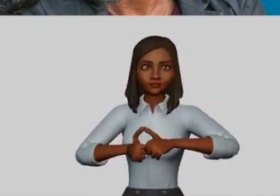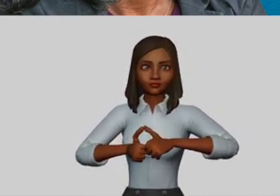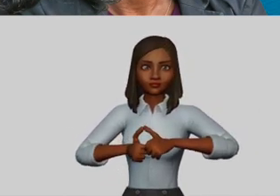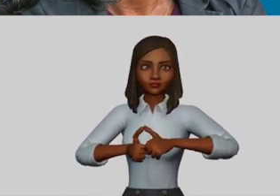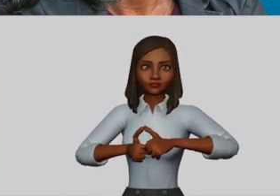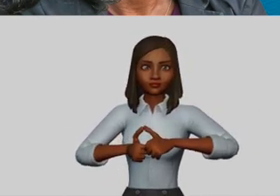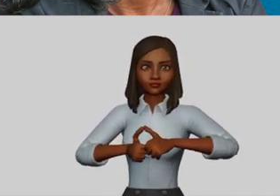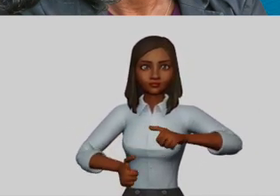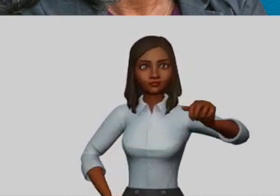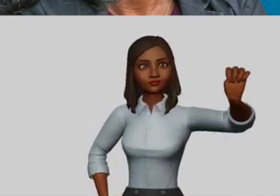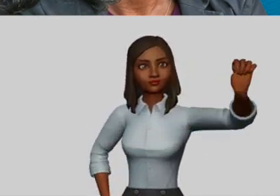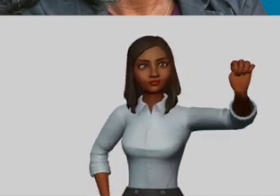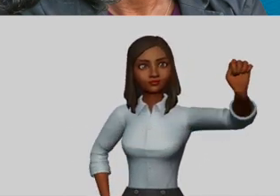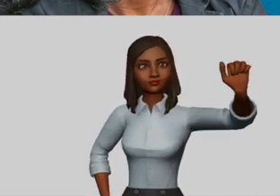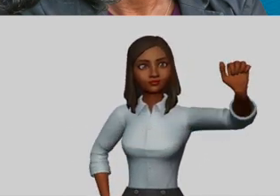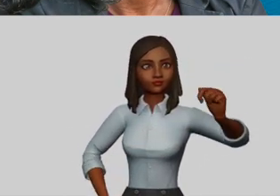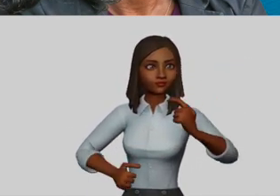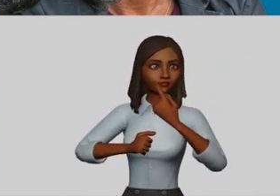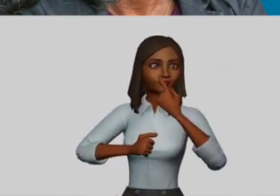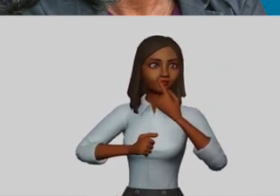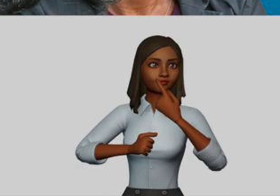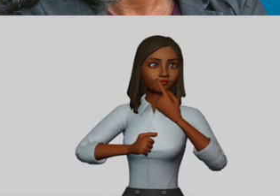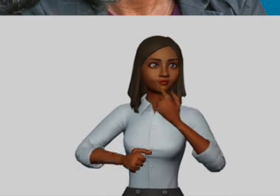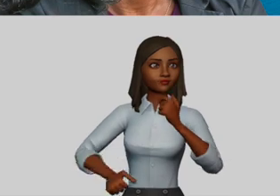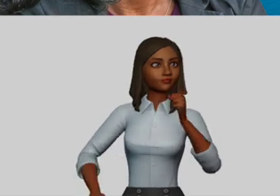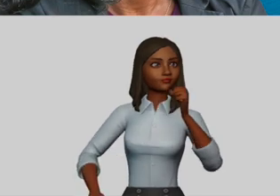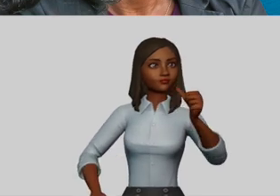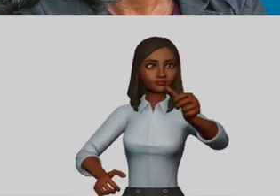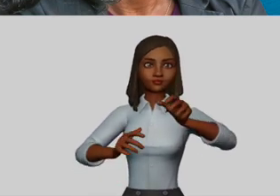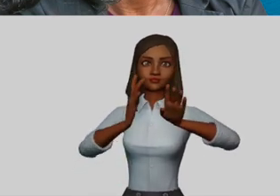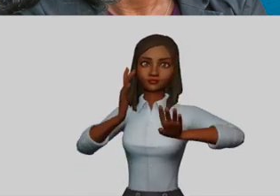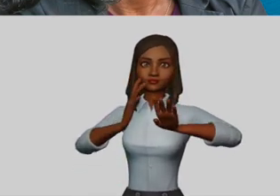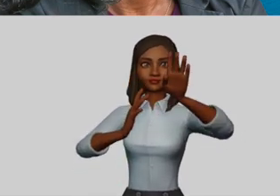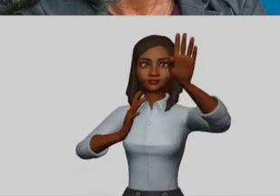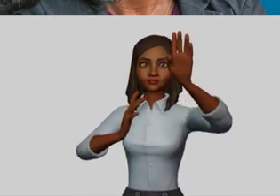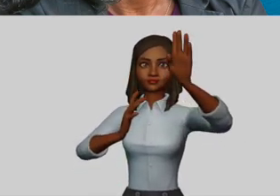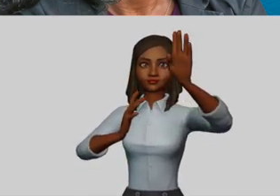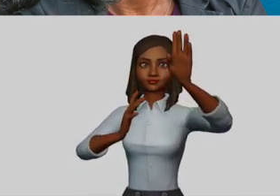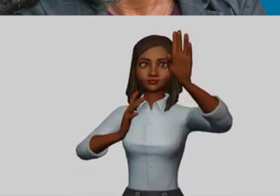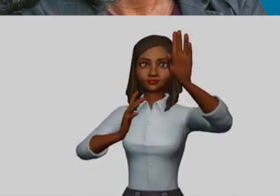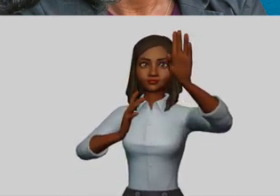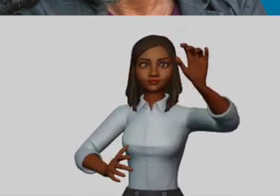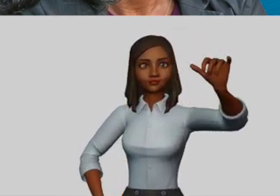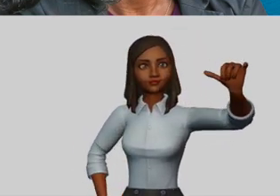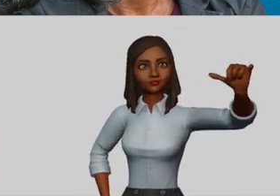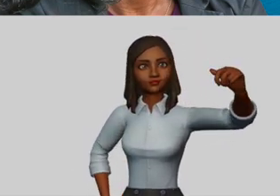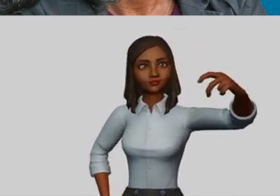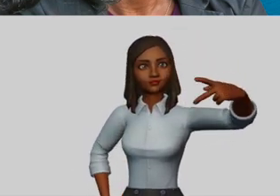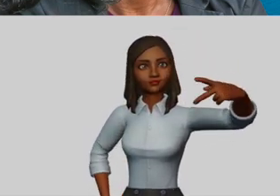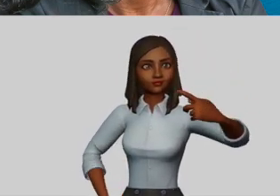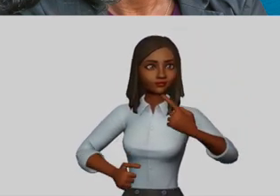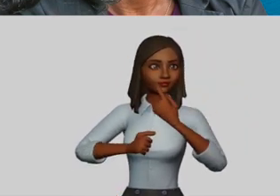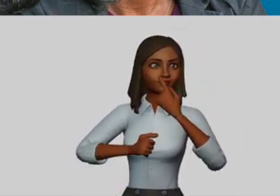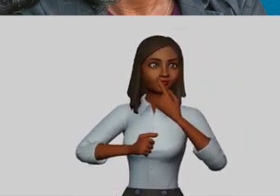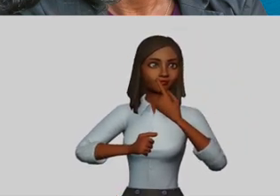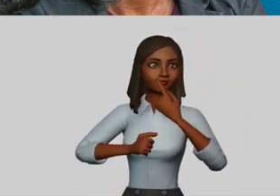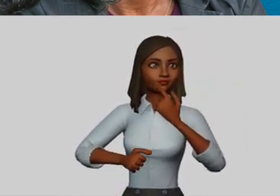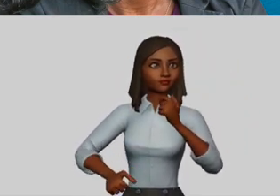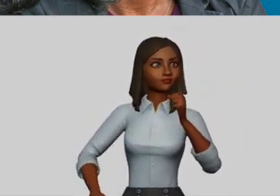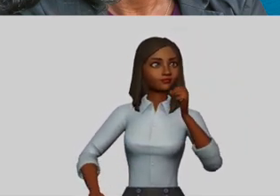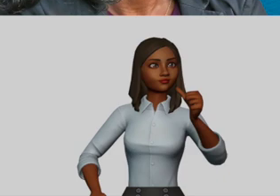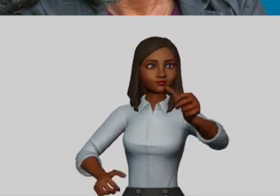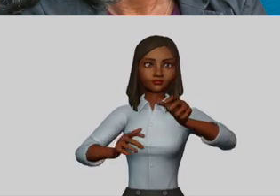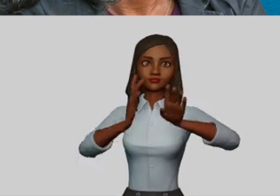haya un médico que sepa lengua de señas. Sí, cuando él me hizo esa historia, yo dije, ahí fue que yo me di cuenta